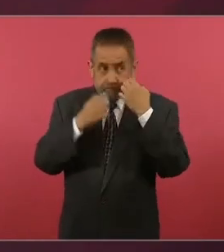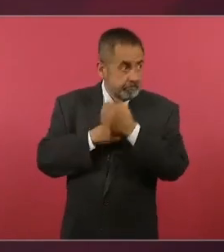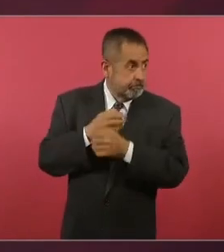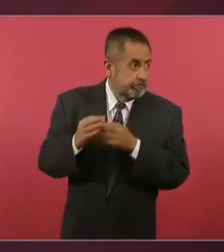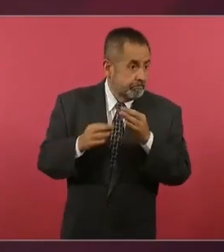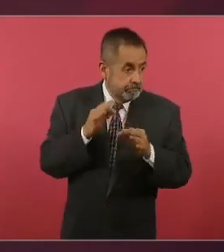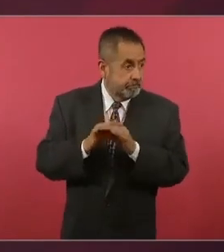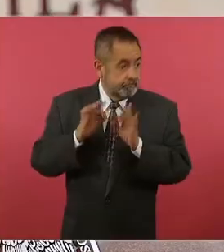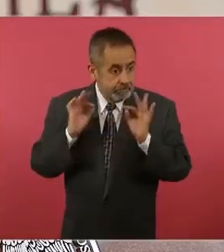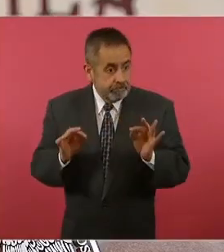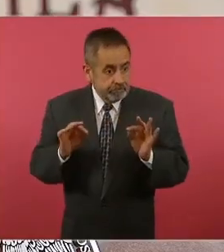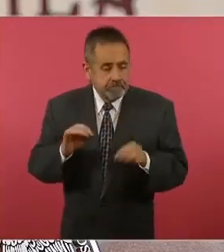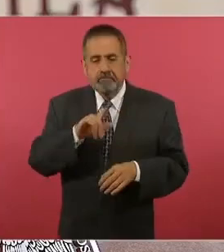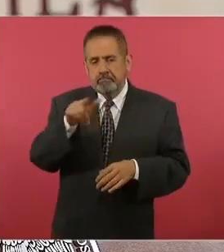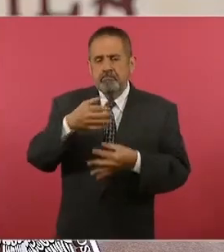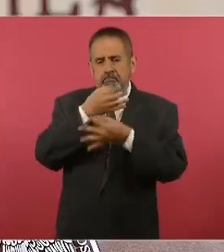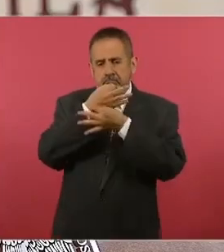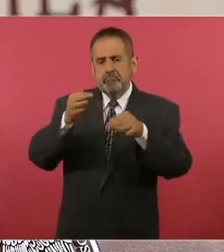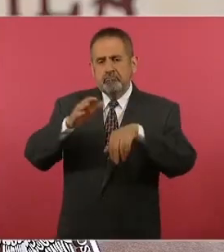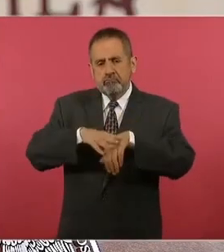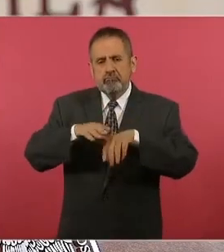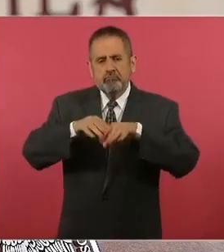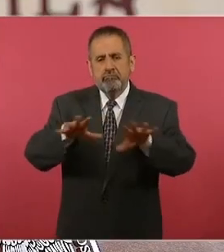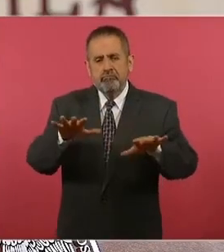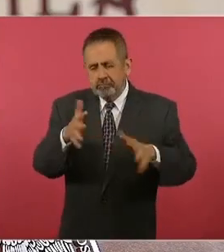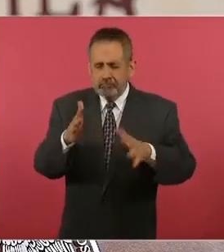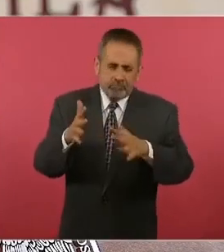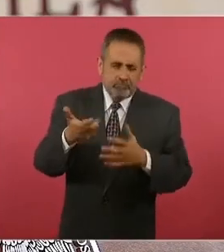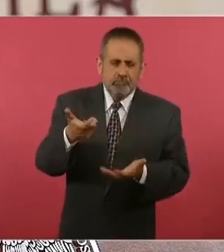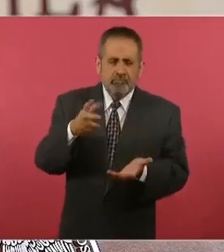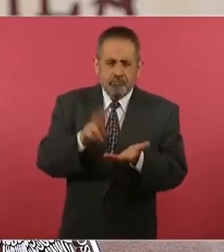con todo gusto podríamos comentar pues más o menos